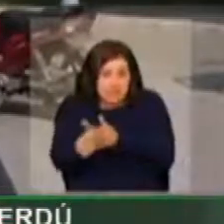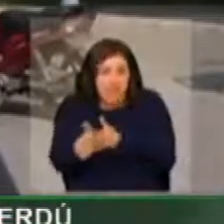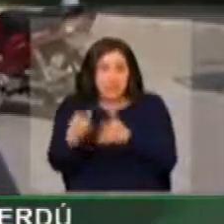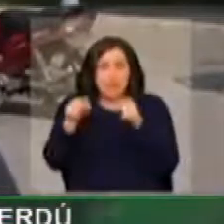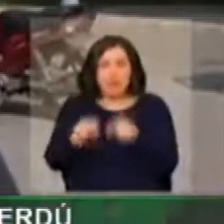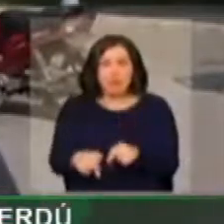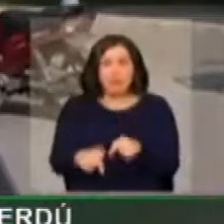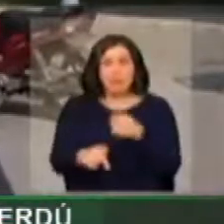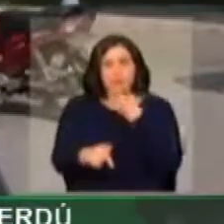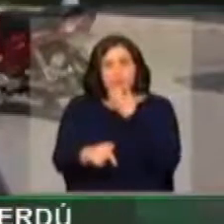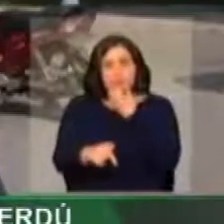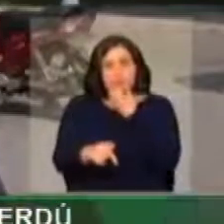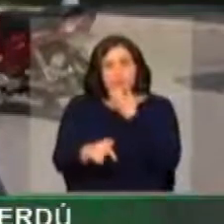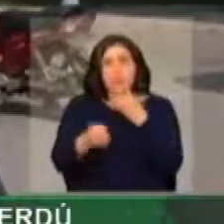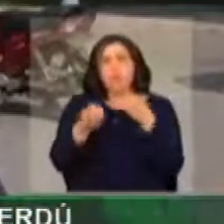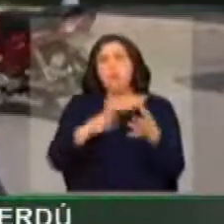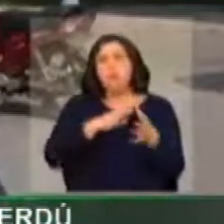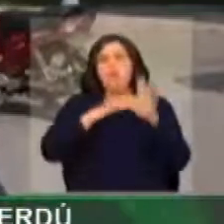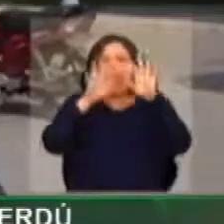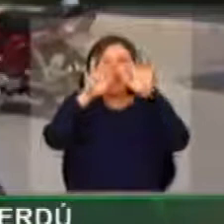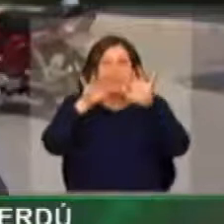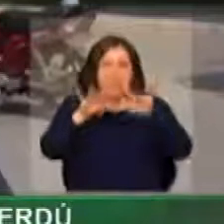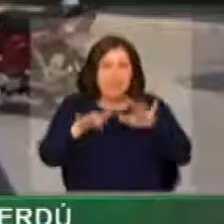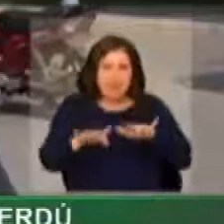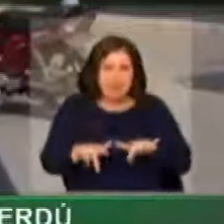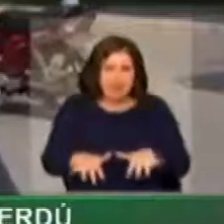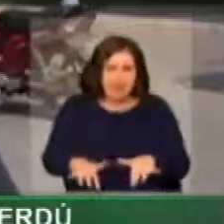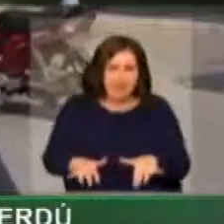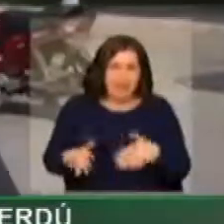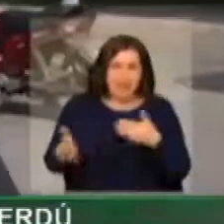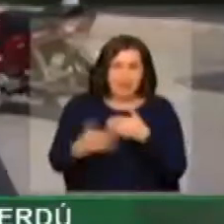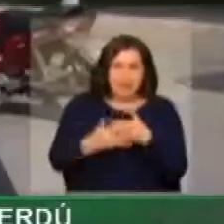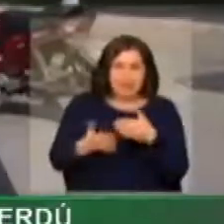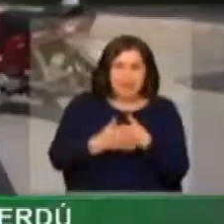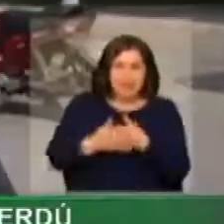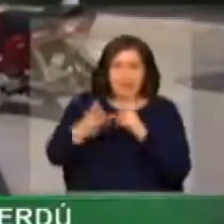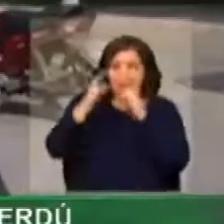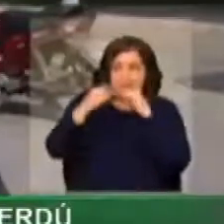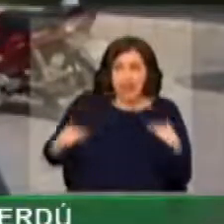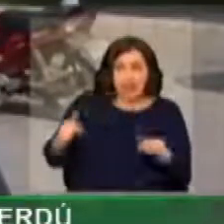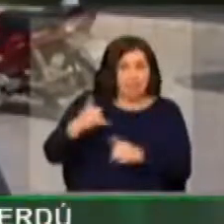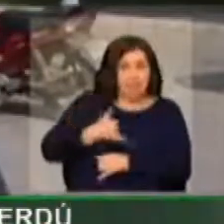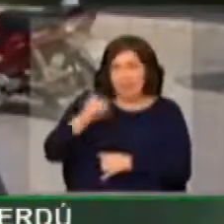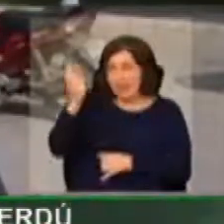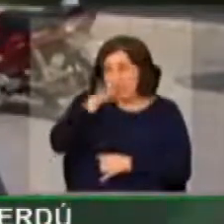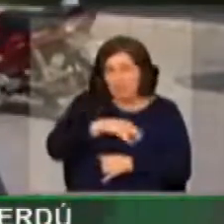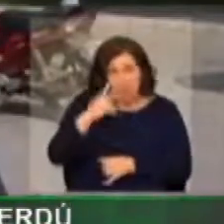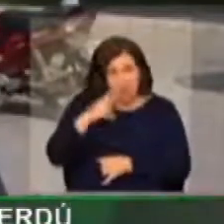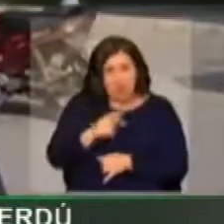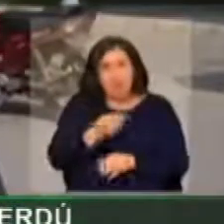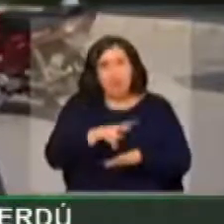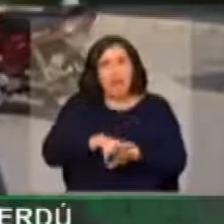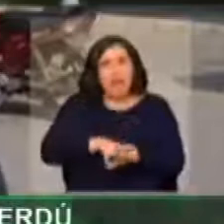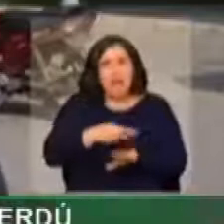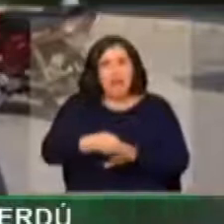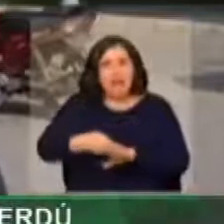ellos. Después, como había mucha niebla, pasó cerca de la carpa militar, que es imposible que lo vieran porque se fue arrastrando.